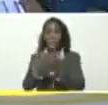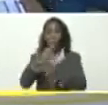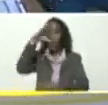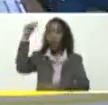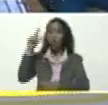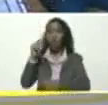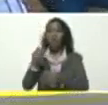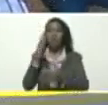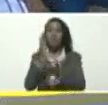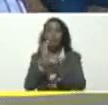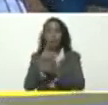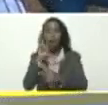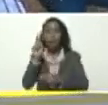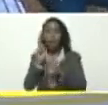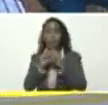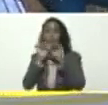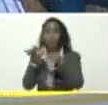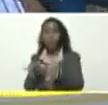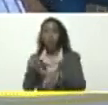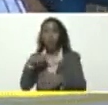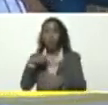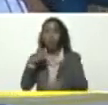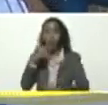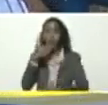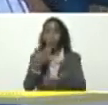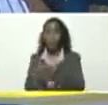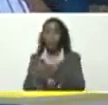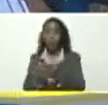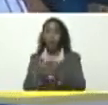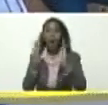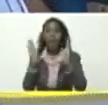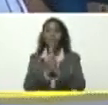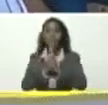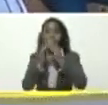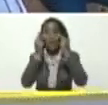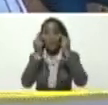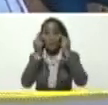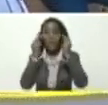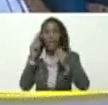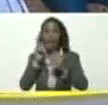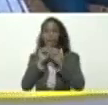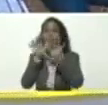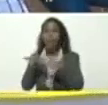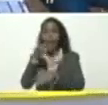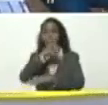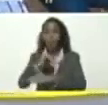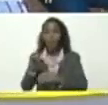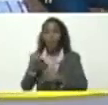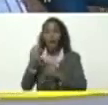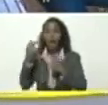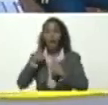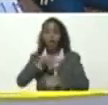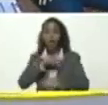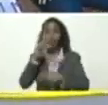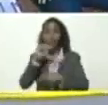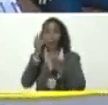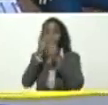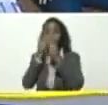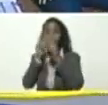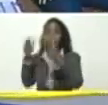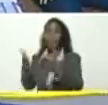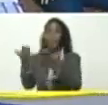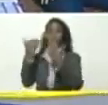sus bendiciones. Le pido a la Chinita que bendiga el Zulia y nos bendiga a todos. Y nos